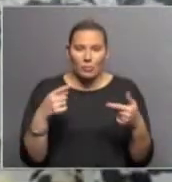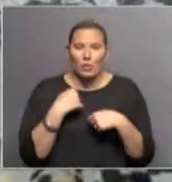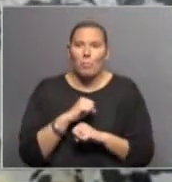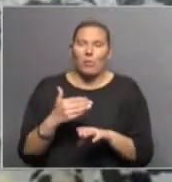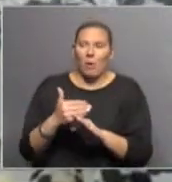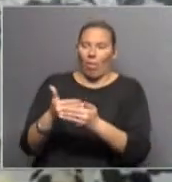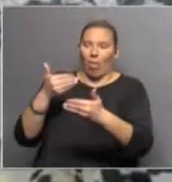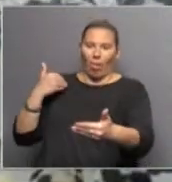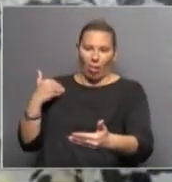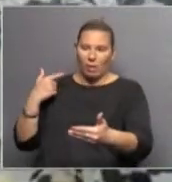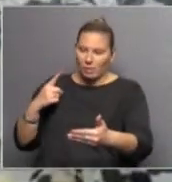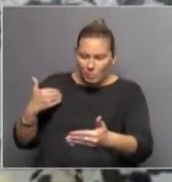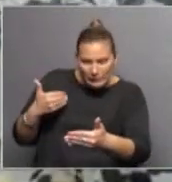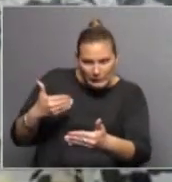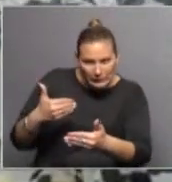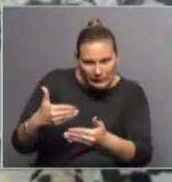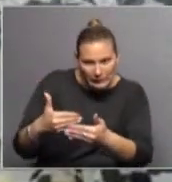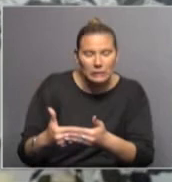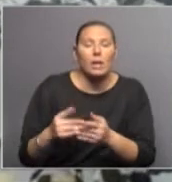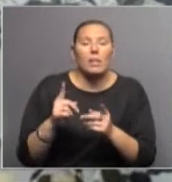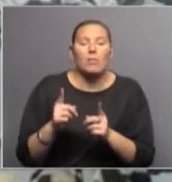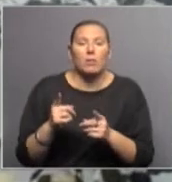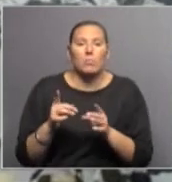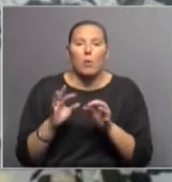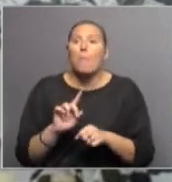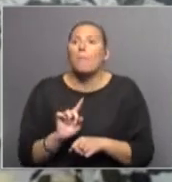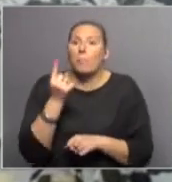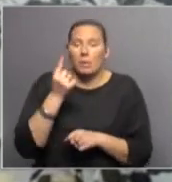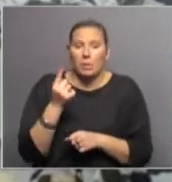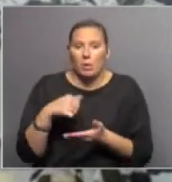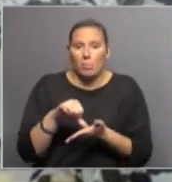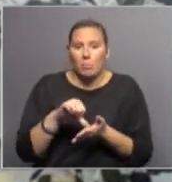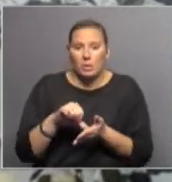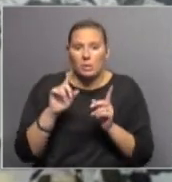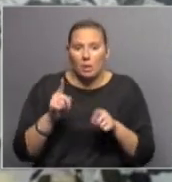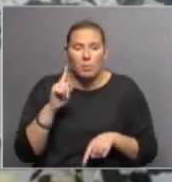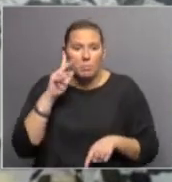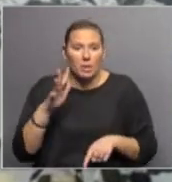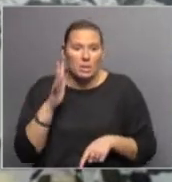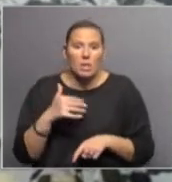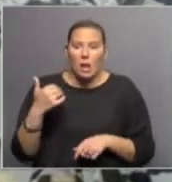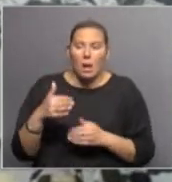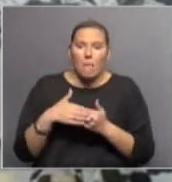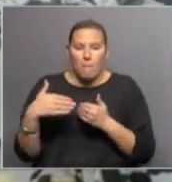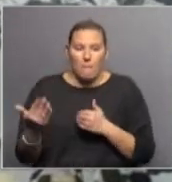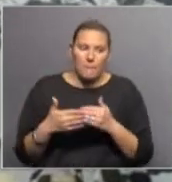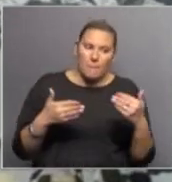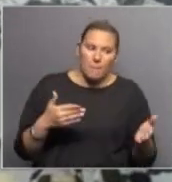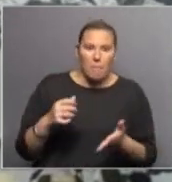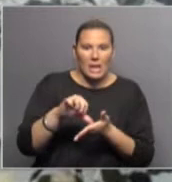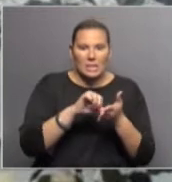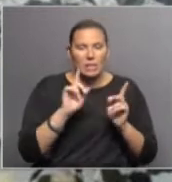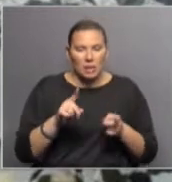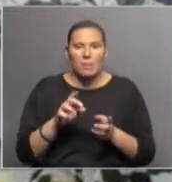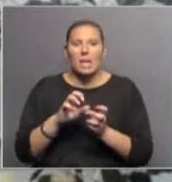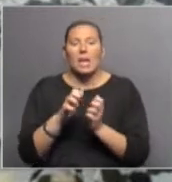atrás. Y lo que tenemos es que llegar dentro de los primeros. Imagínense que también tenemos a nuestros vecinos que tienen muy buenas energías renovables, tienen muy